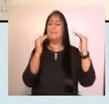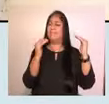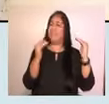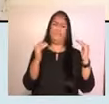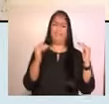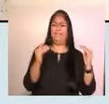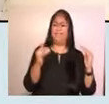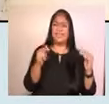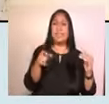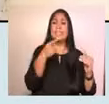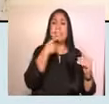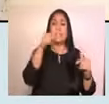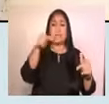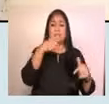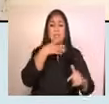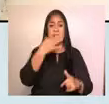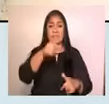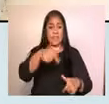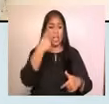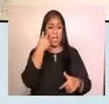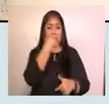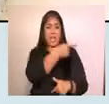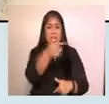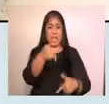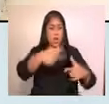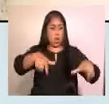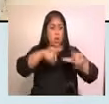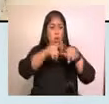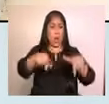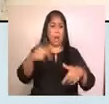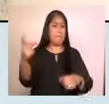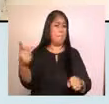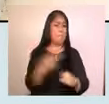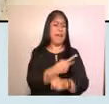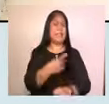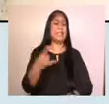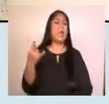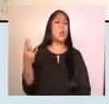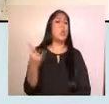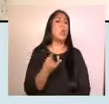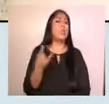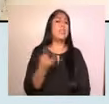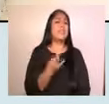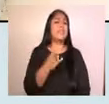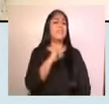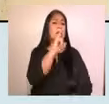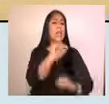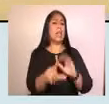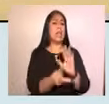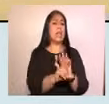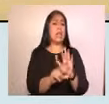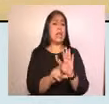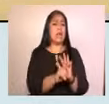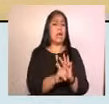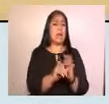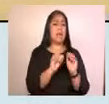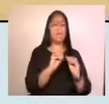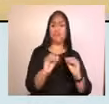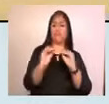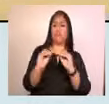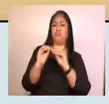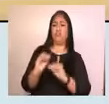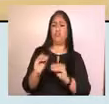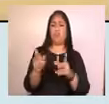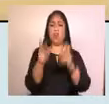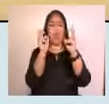realidad se había convertido en una verdadera universidad del crimen. Aquí el control